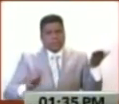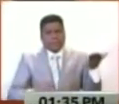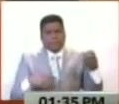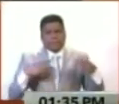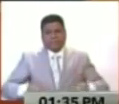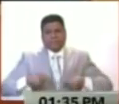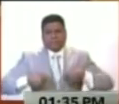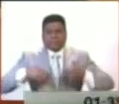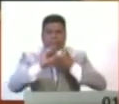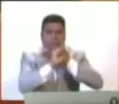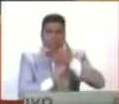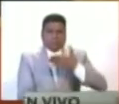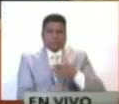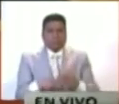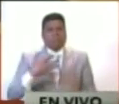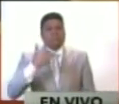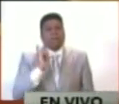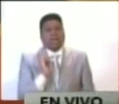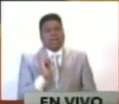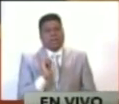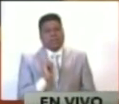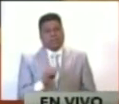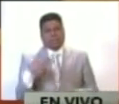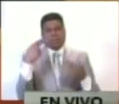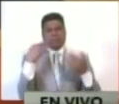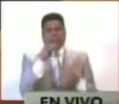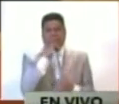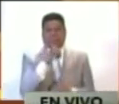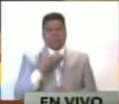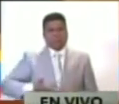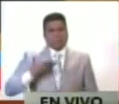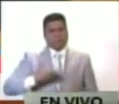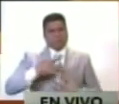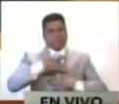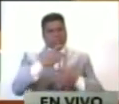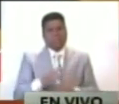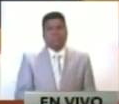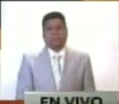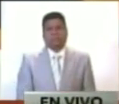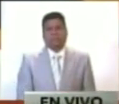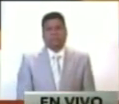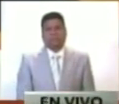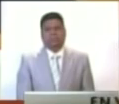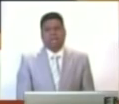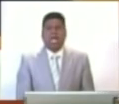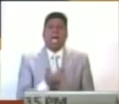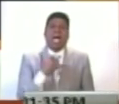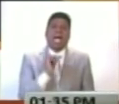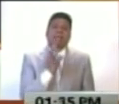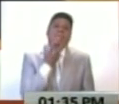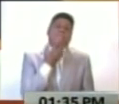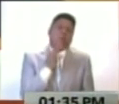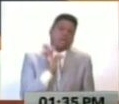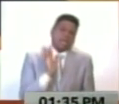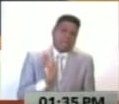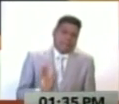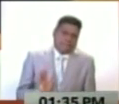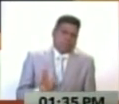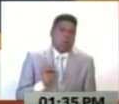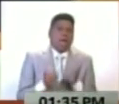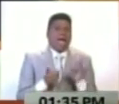verdad datos interesantes. Hay tratados que, por ejemplo, algunos países se